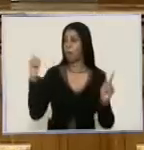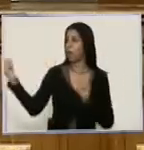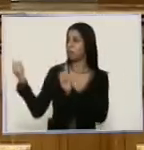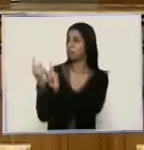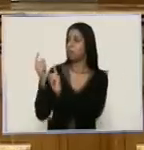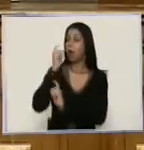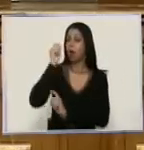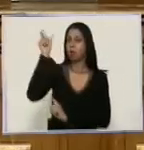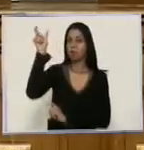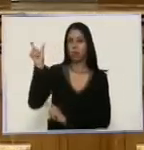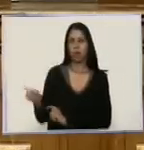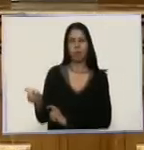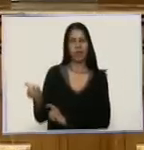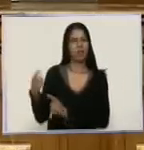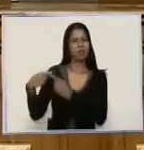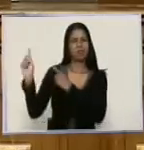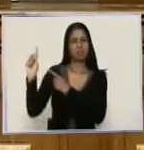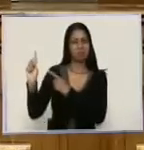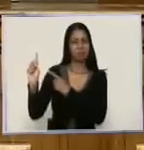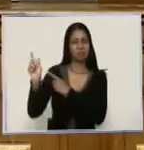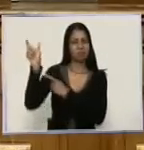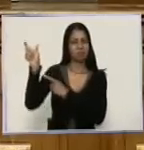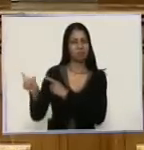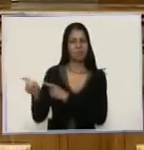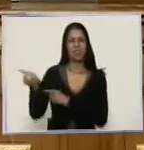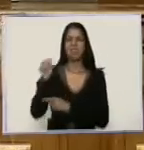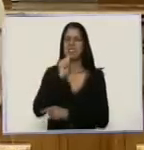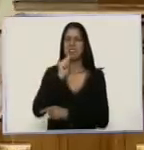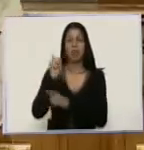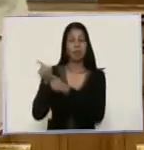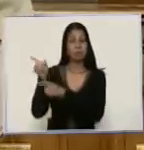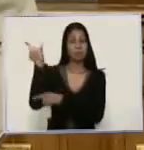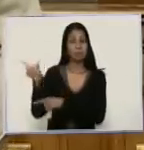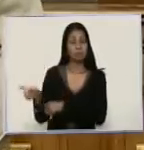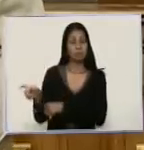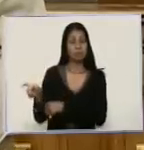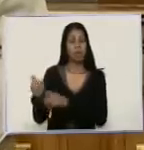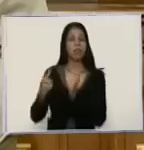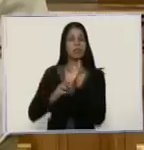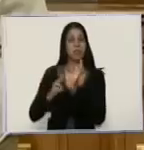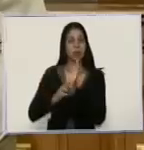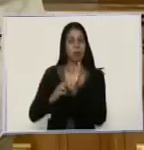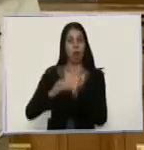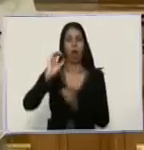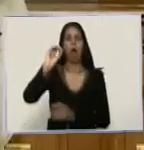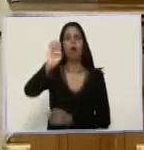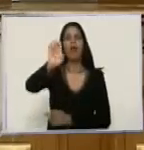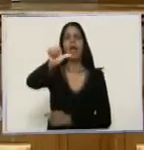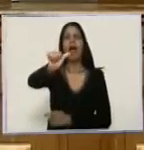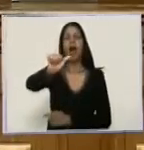Federica Mogherini, quien es de seguridad de la Unión Europea.